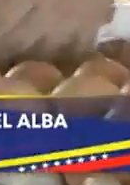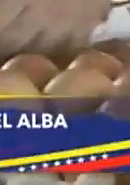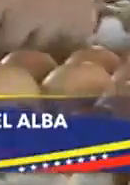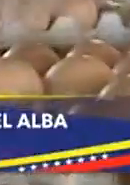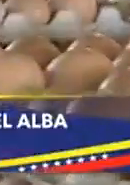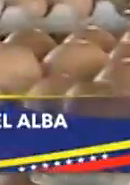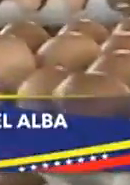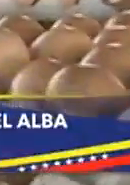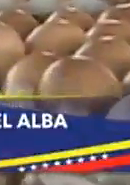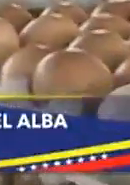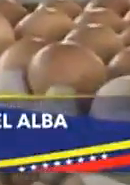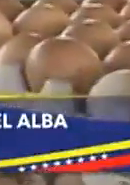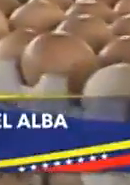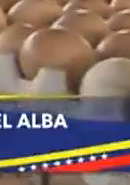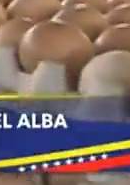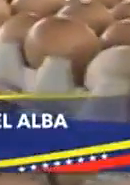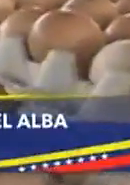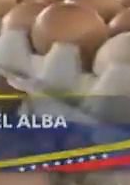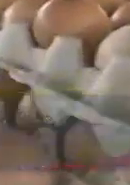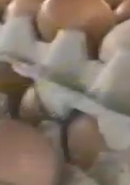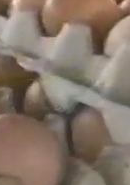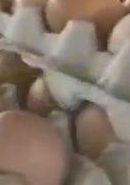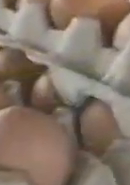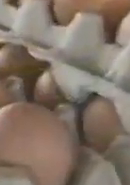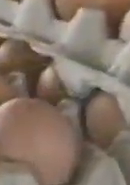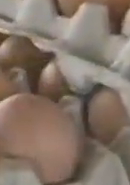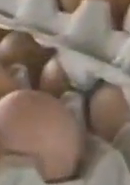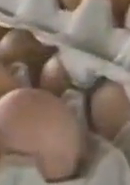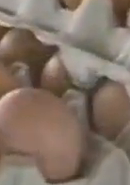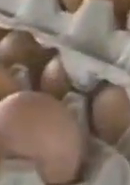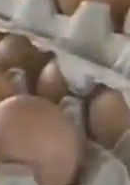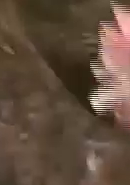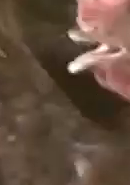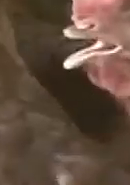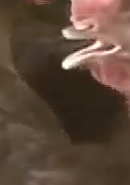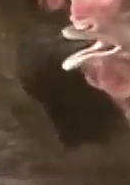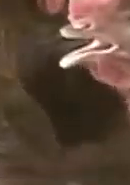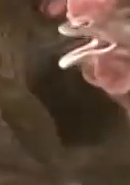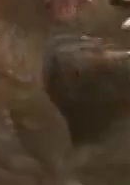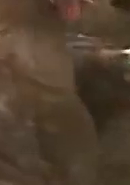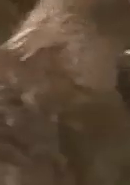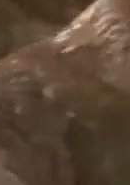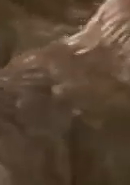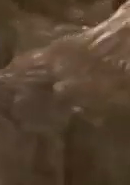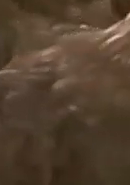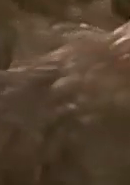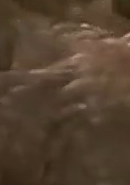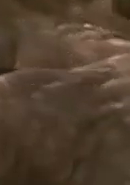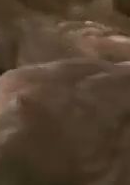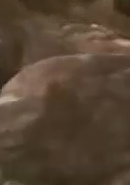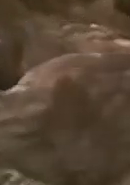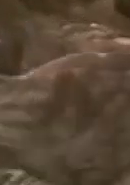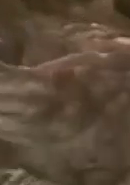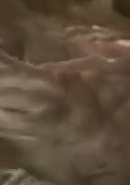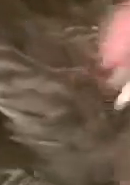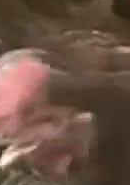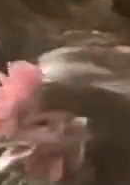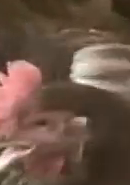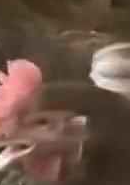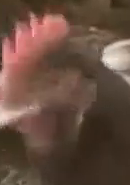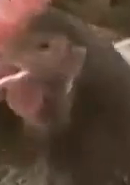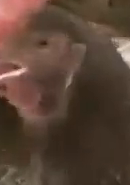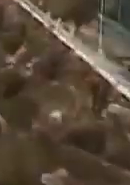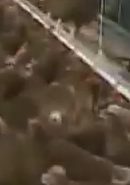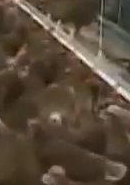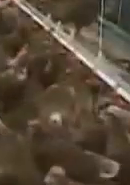en este complejo, se ha venido haciendo un trabajo estratégico, que ya algunos números los voy a decir, cómo se ha incrementado lo que